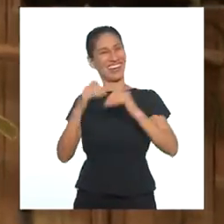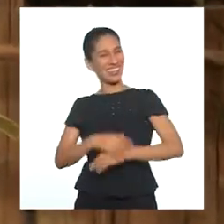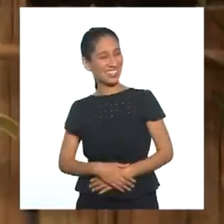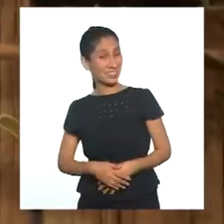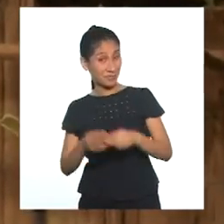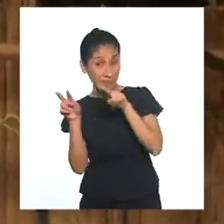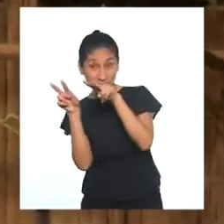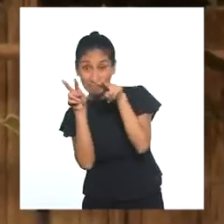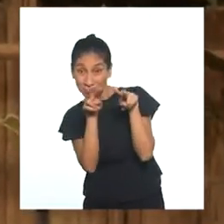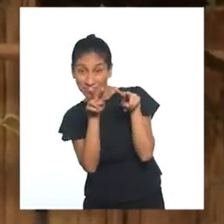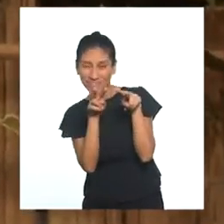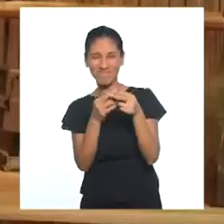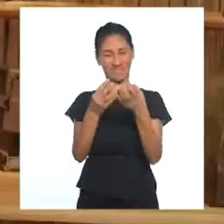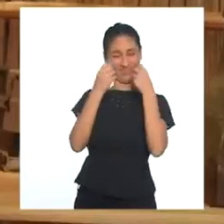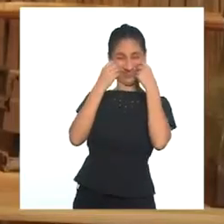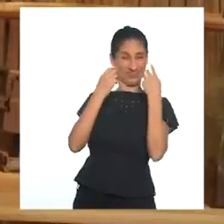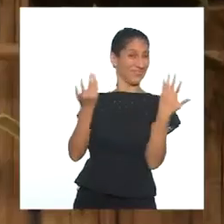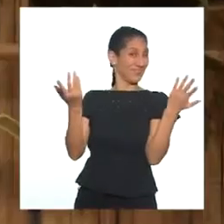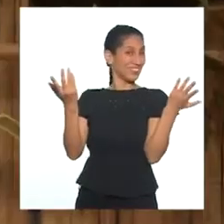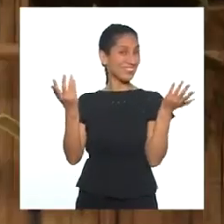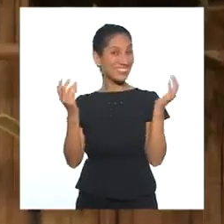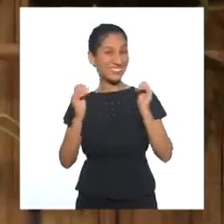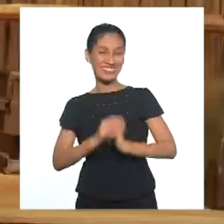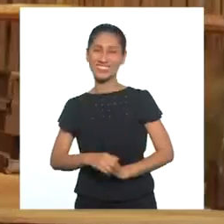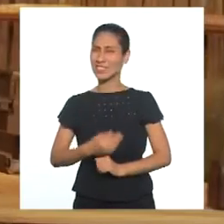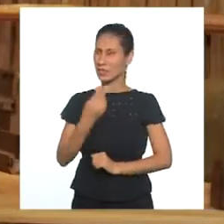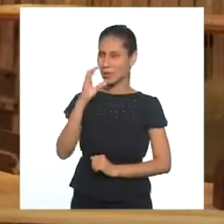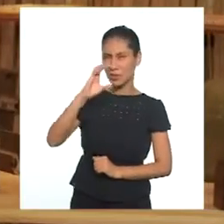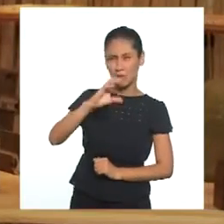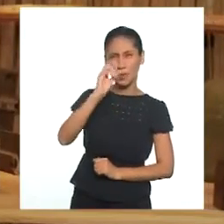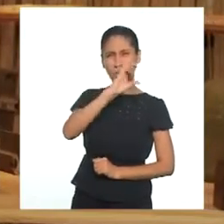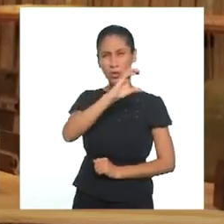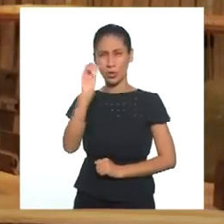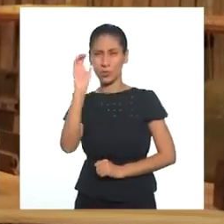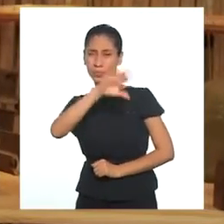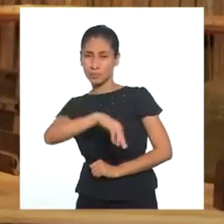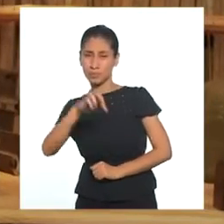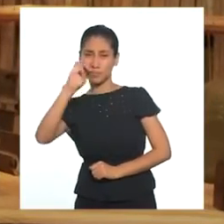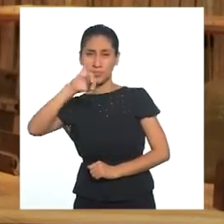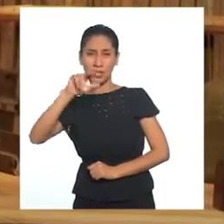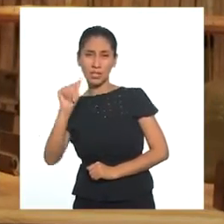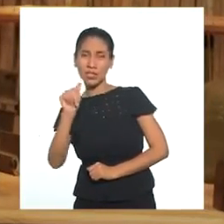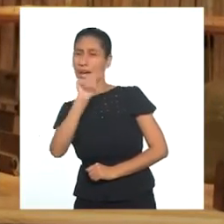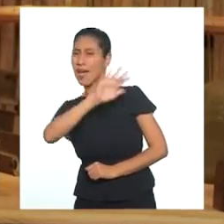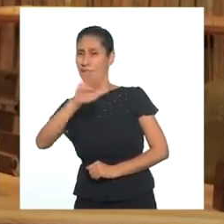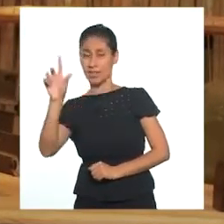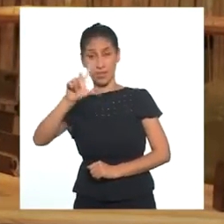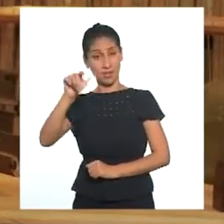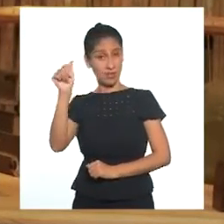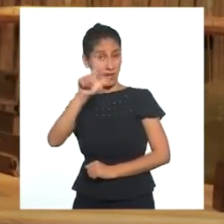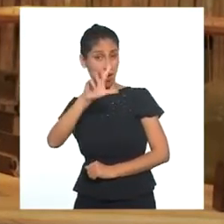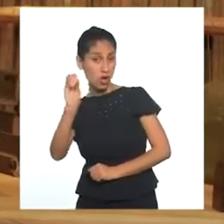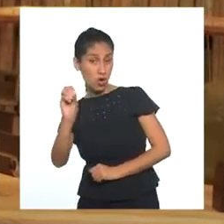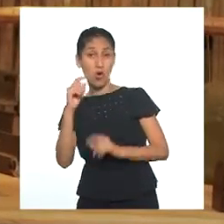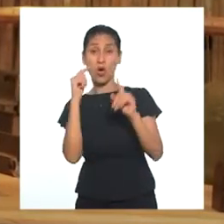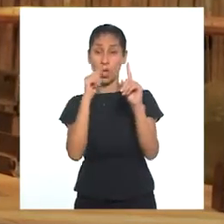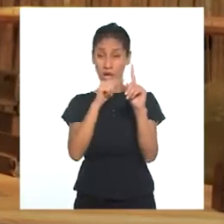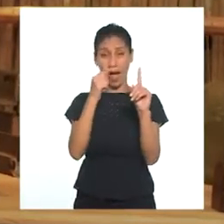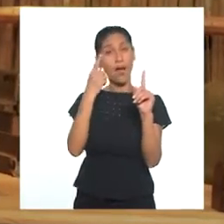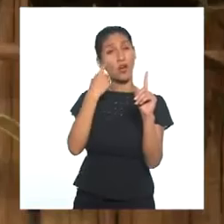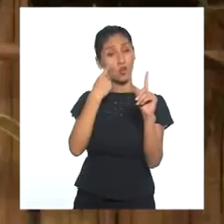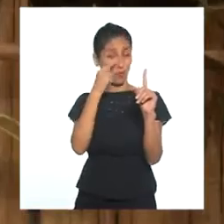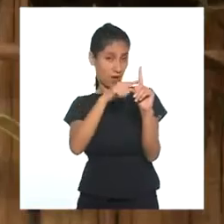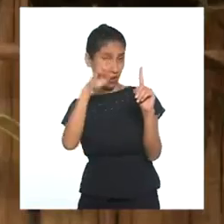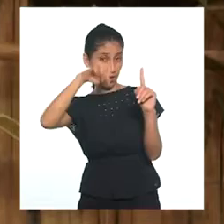¡Guau! ¿Vieron eso? ¡Qué increíble! Coco, Mika y Lalo han conocido al gran amigo